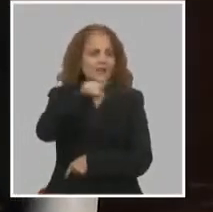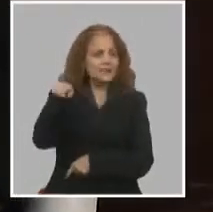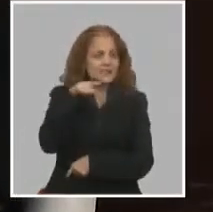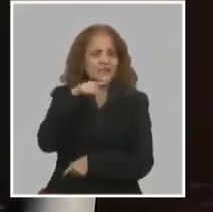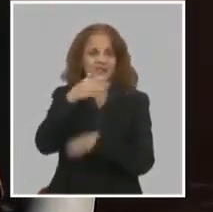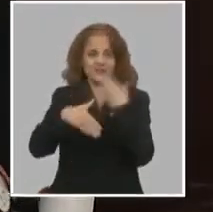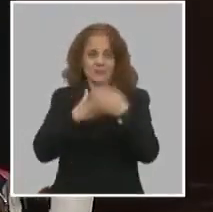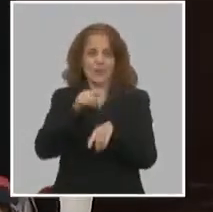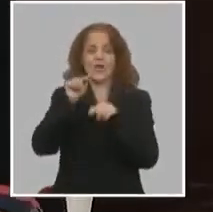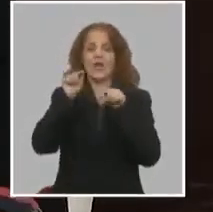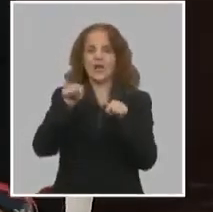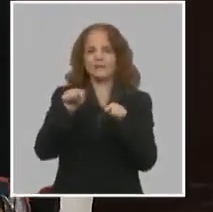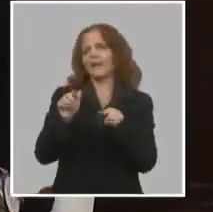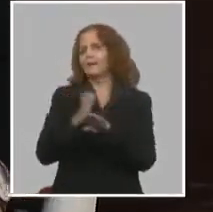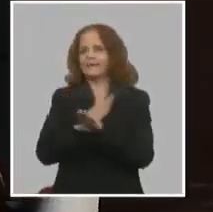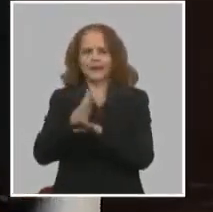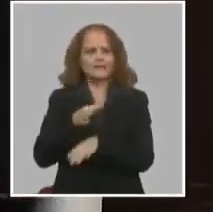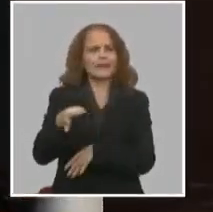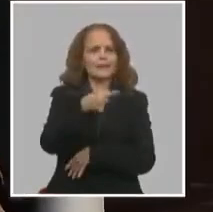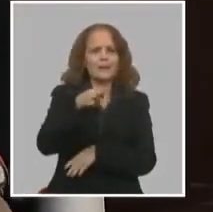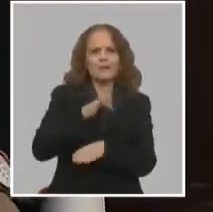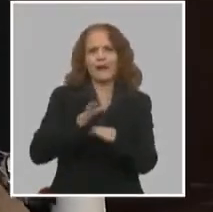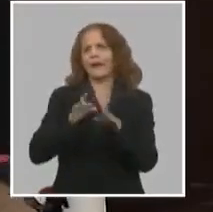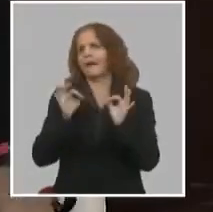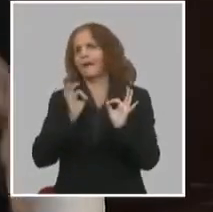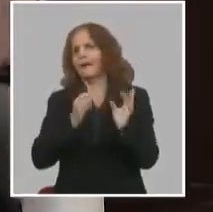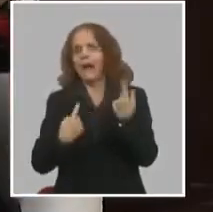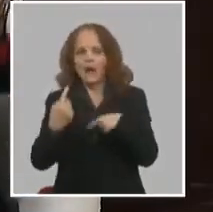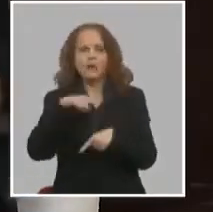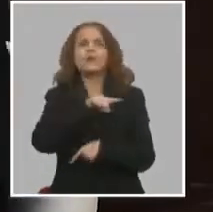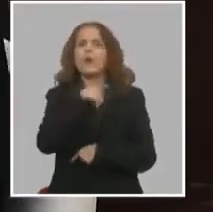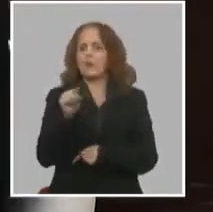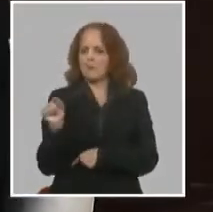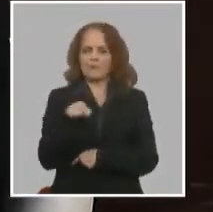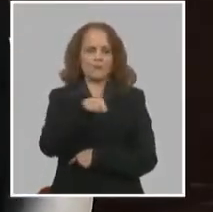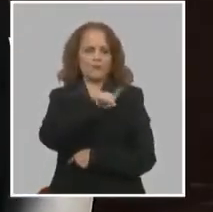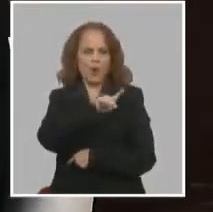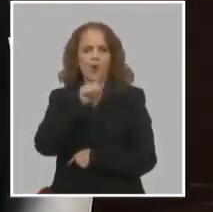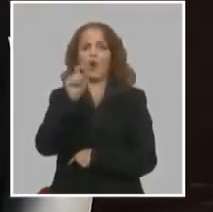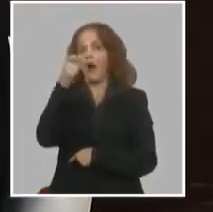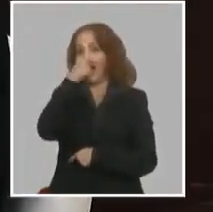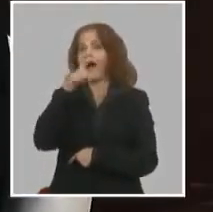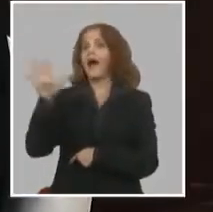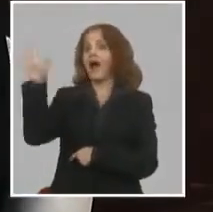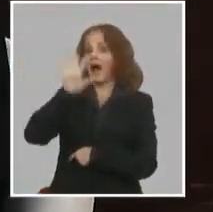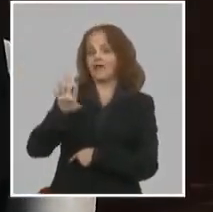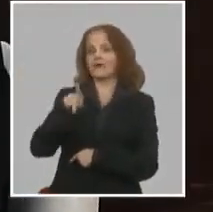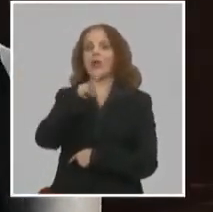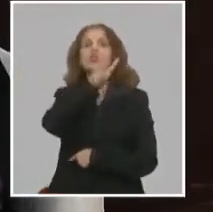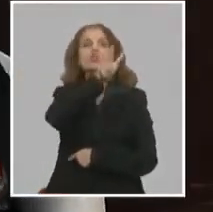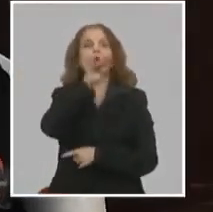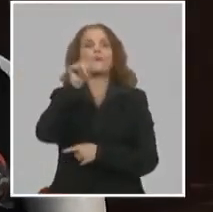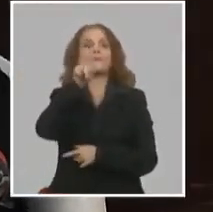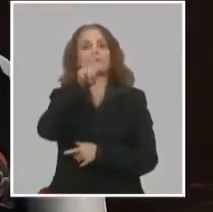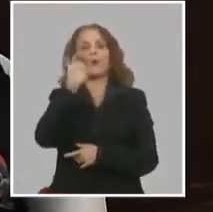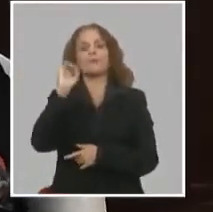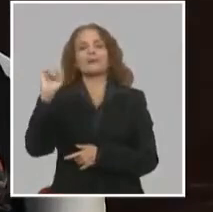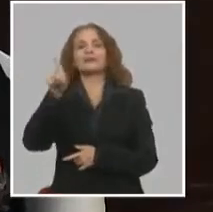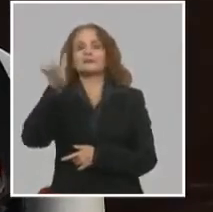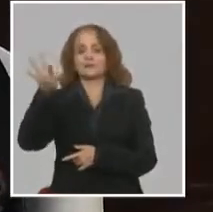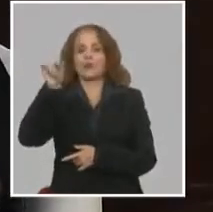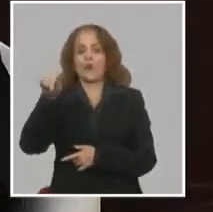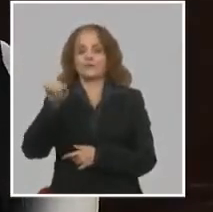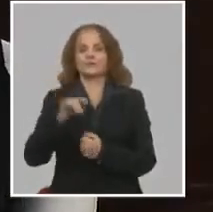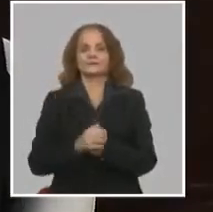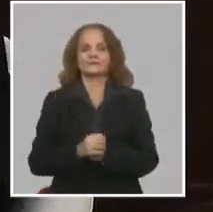Islas Fiji, Dominica, México y Mozambique recientemente en el año 2019. Más de 3 millones